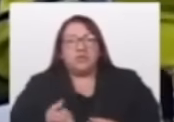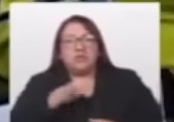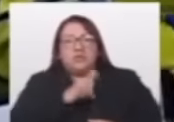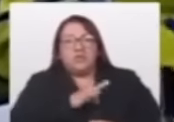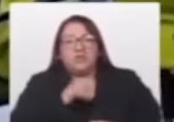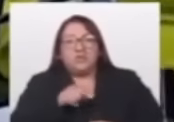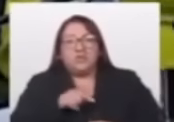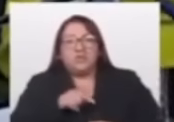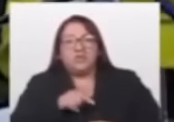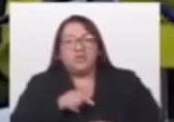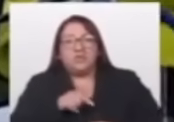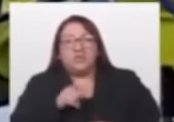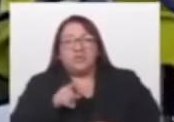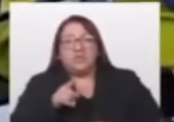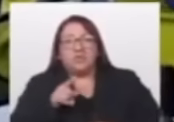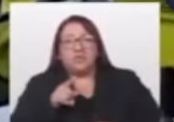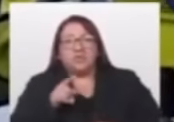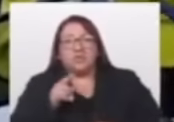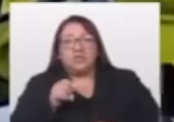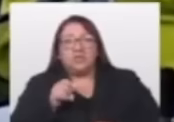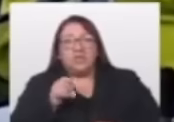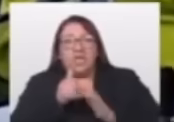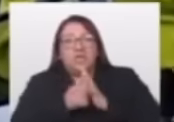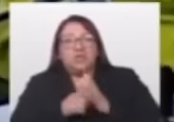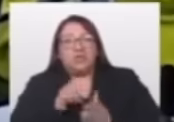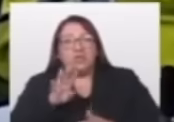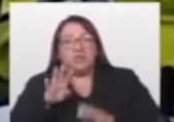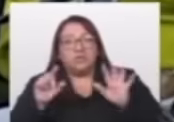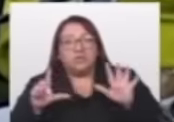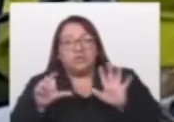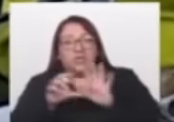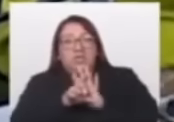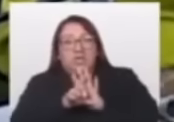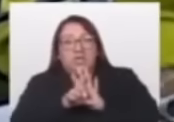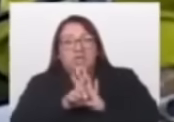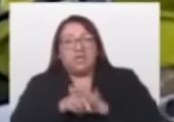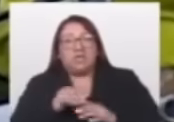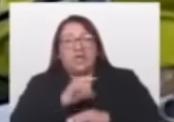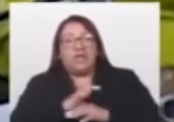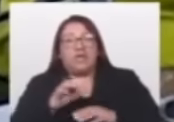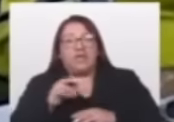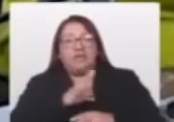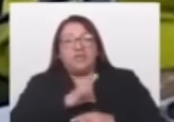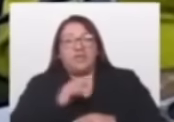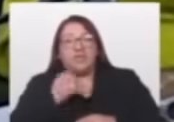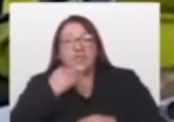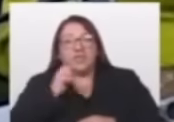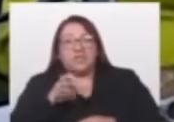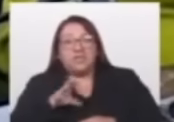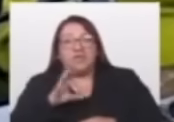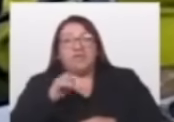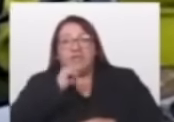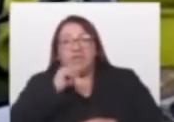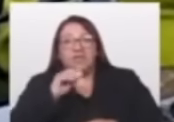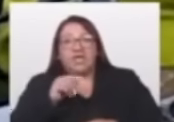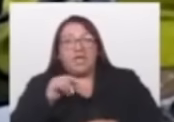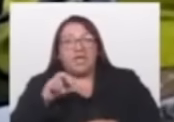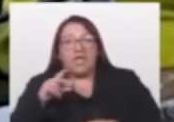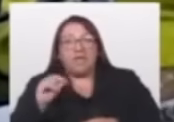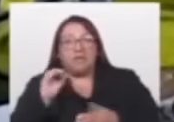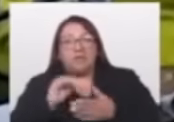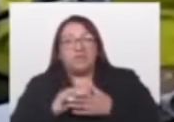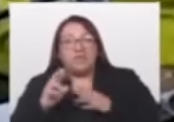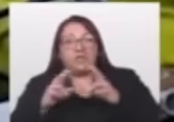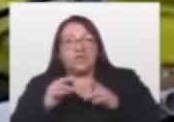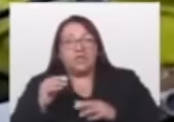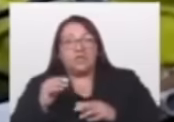Nación, señor presidente? Y déjeme citar aquí el numeral 11 del artículo 47 de la Ley de Carrera Fiscal, en donde se dice, falta grave establecer